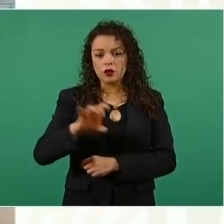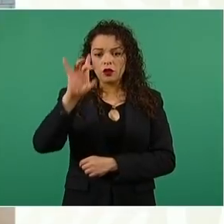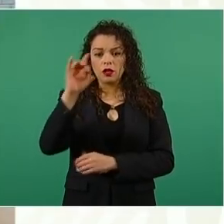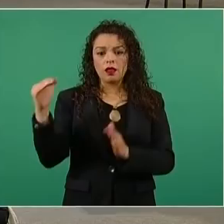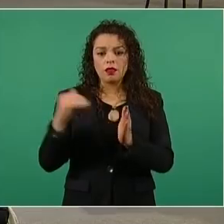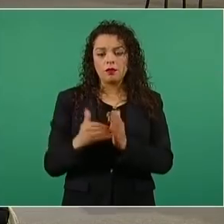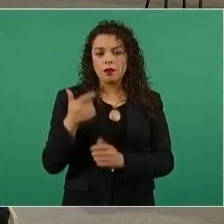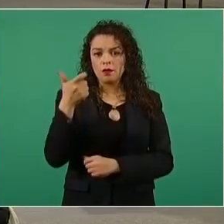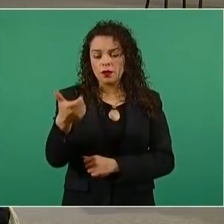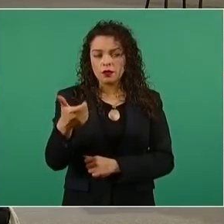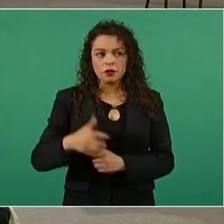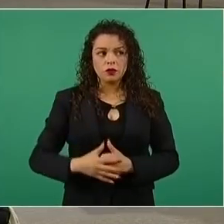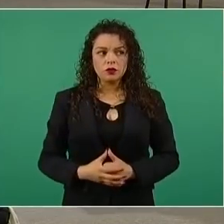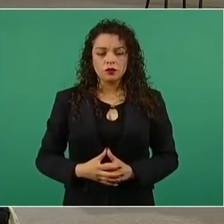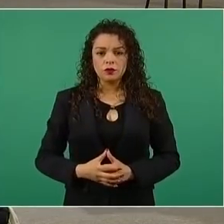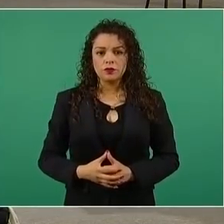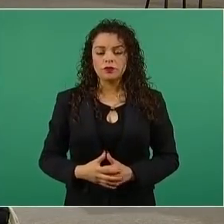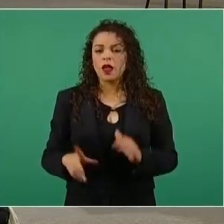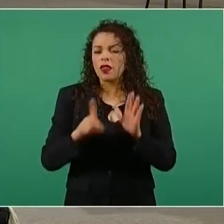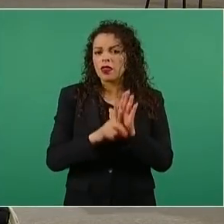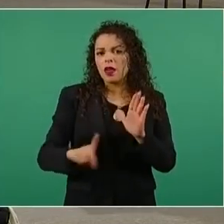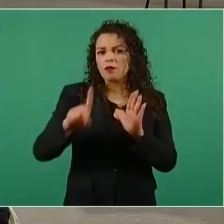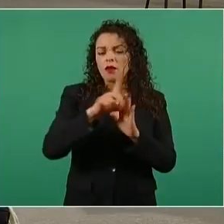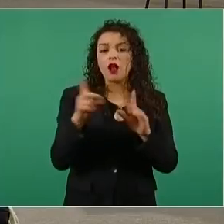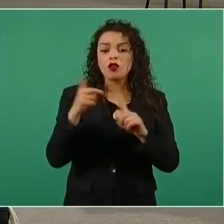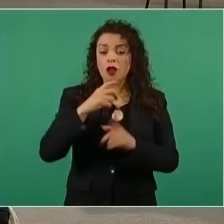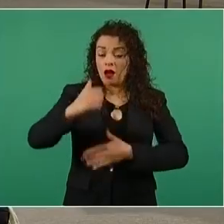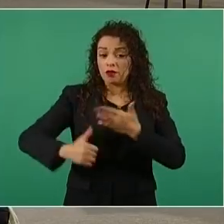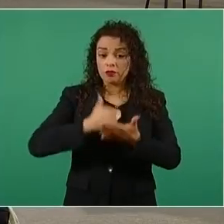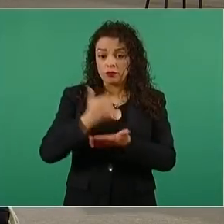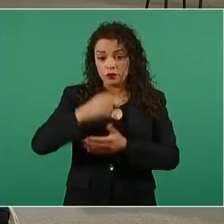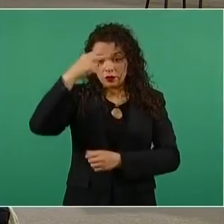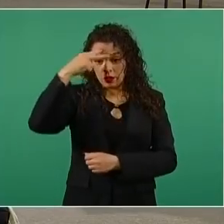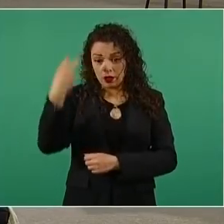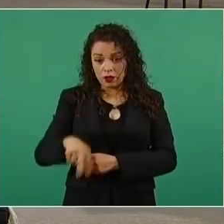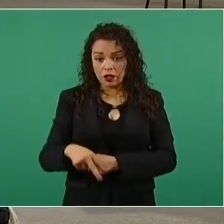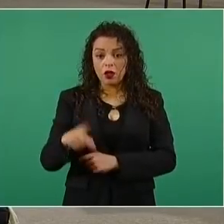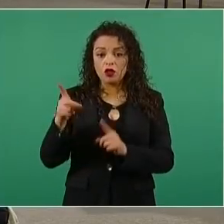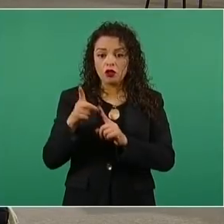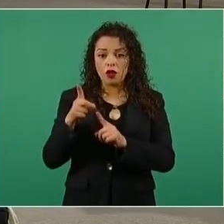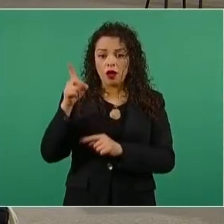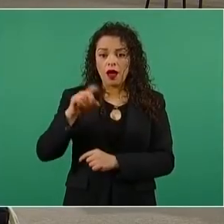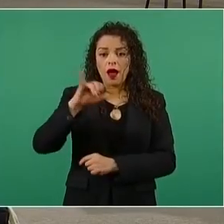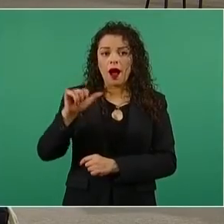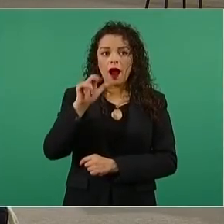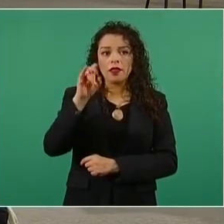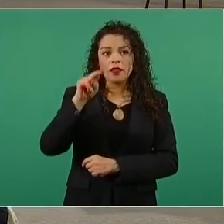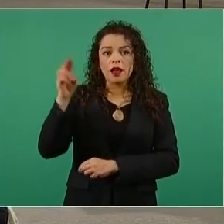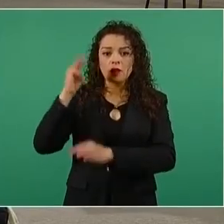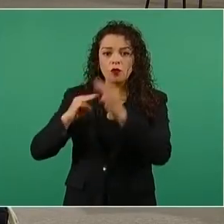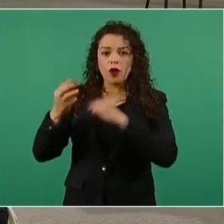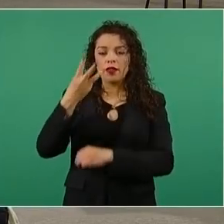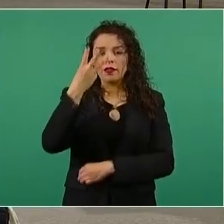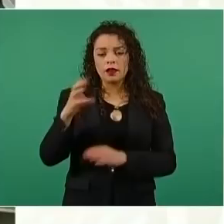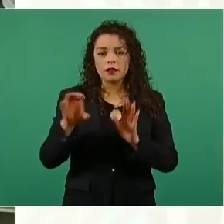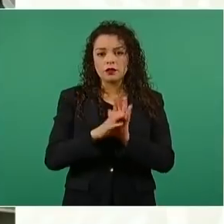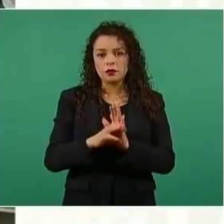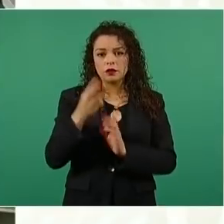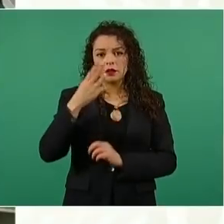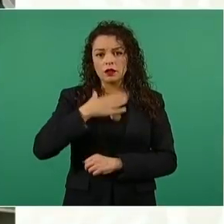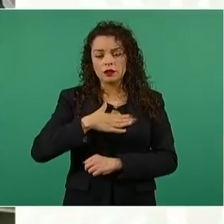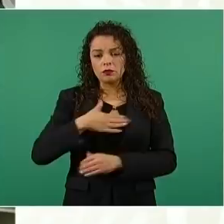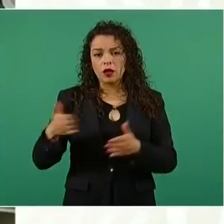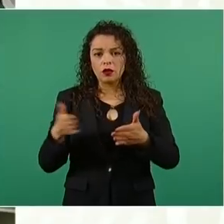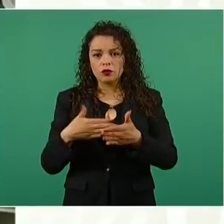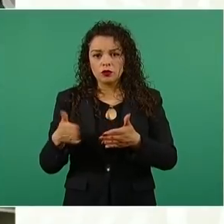pesos. Un departamento en la Ciudad de México, en Jardines de la Montaña, de tres habitaciones, tres baños, cocina integral,